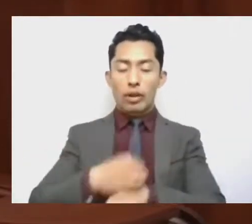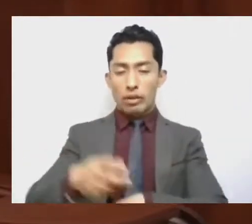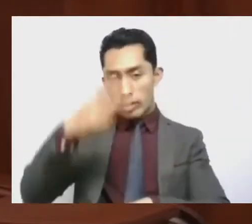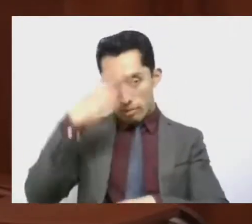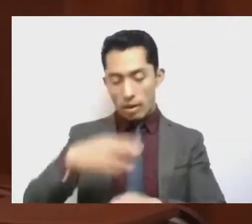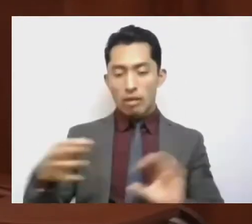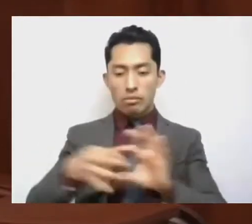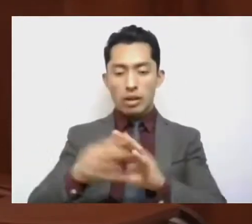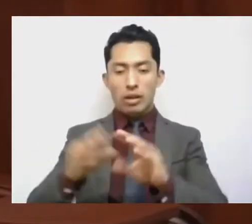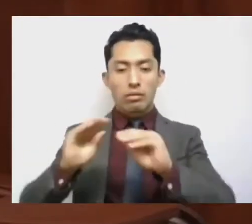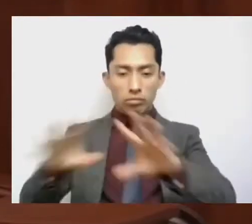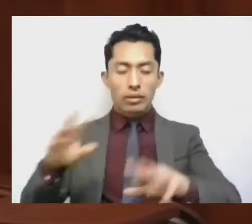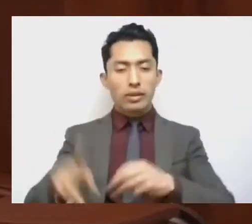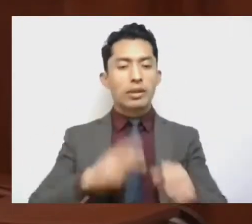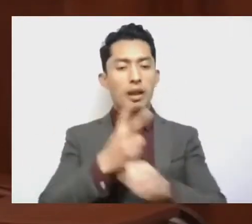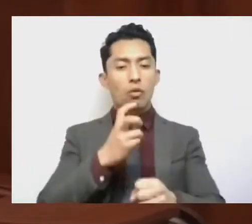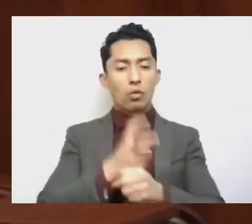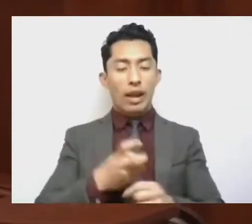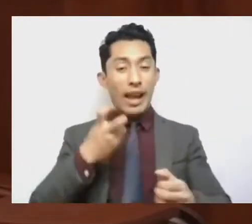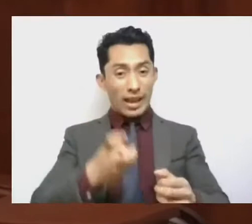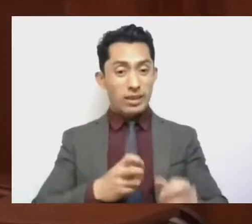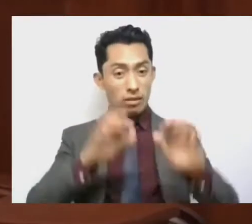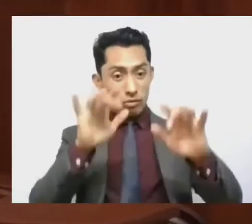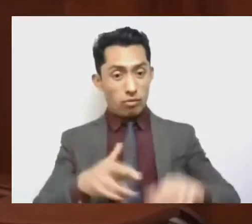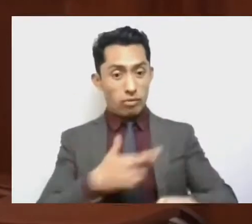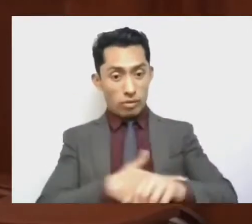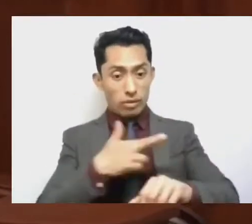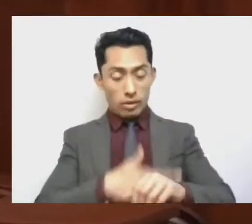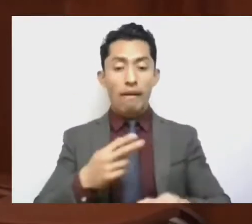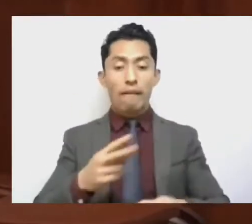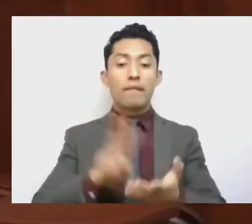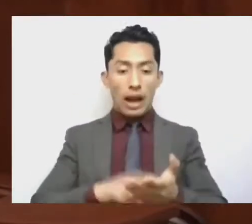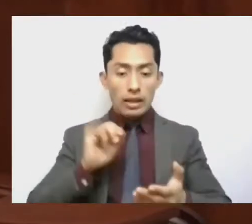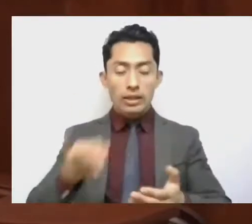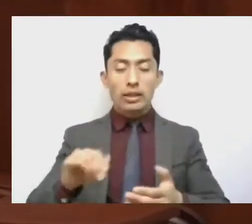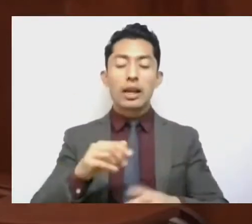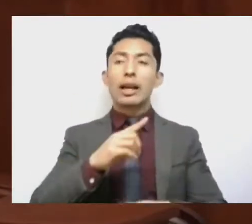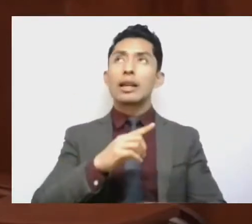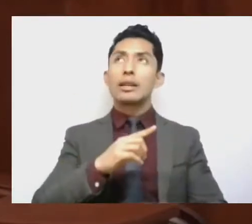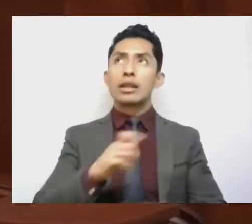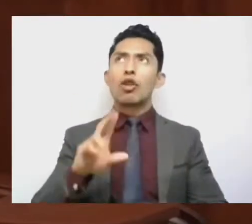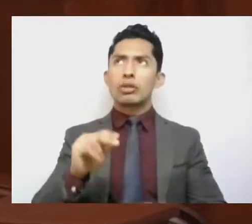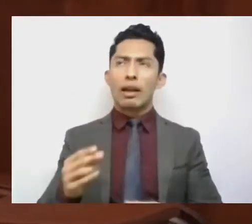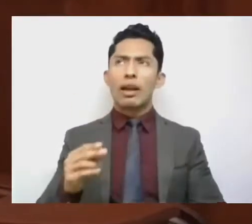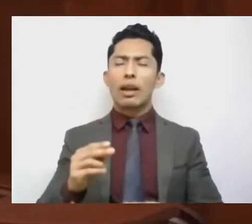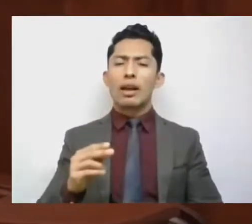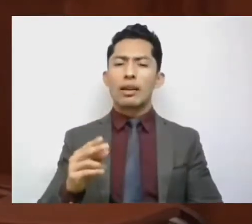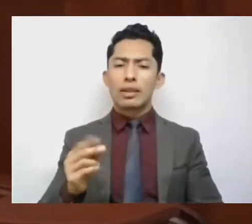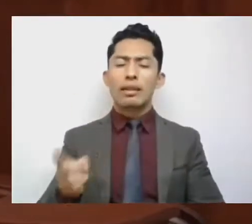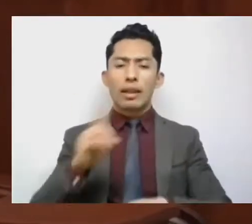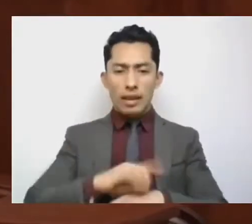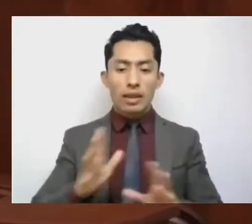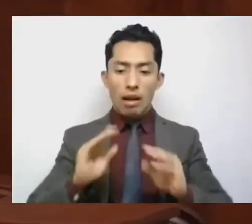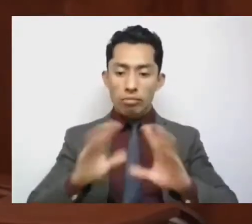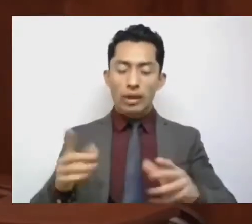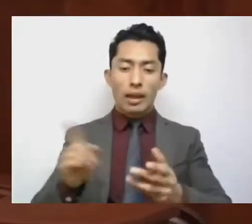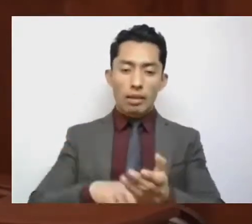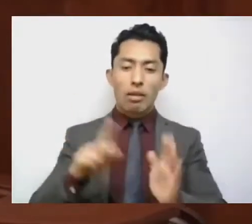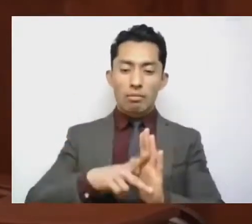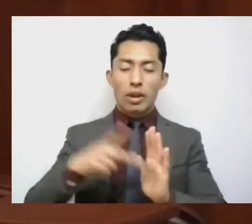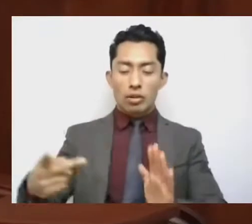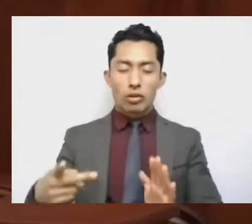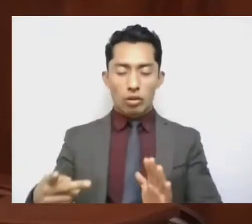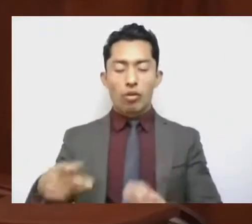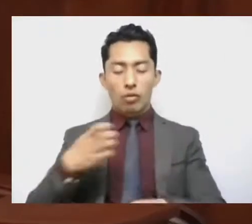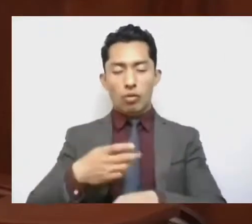Gobierno. Segundo, el presente decreto entrará en vigor a los 180 días de su publicación en el periódico oficial